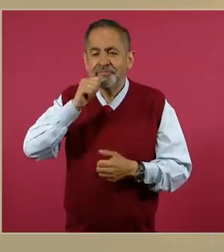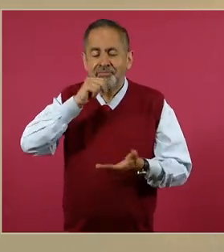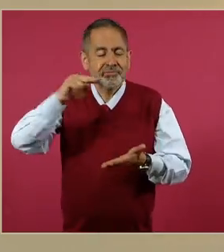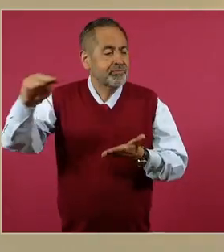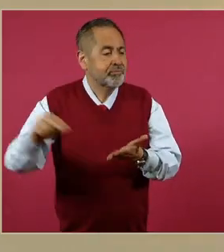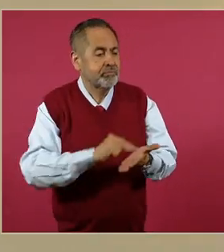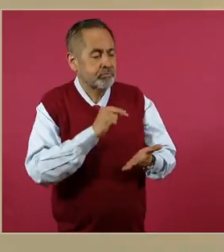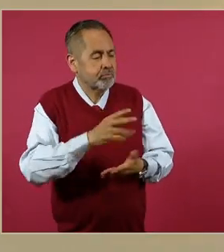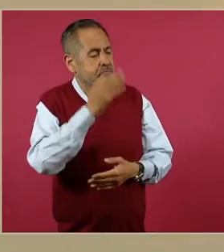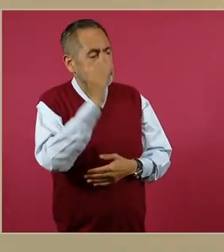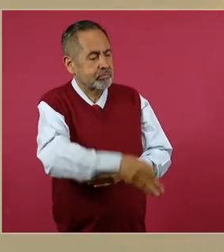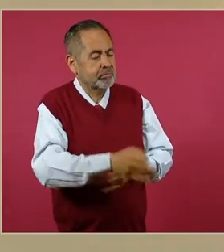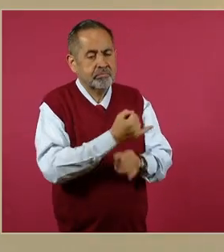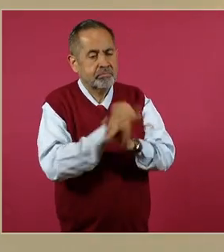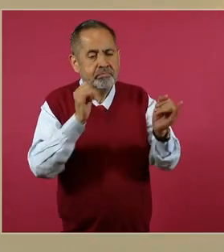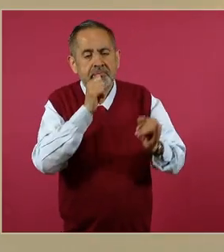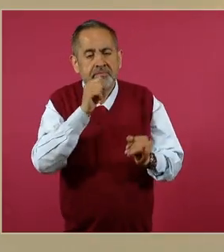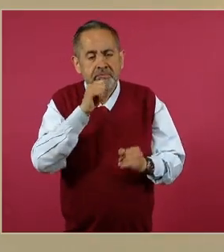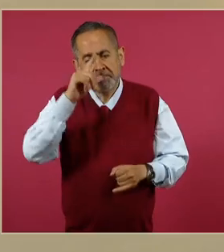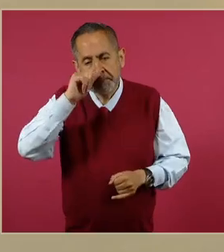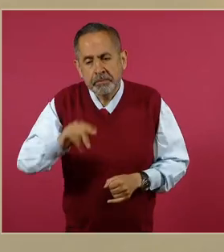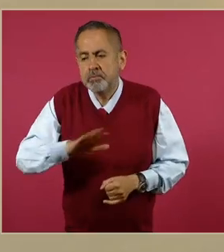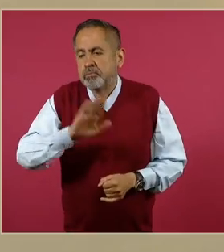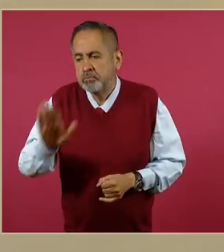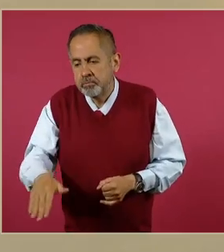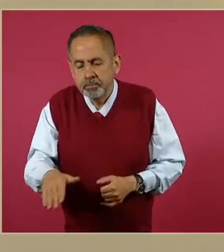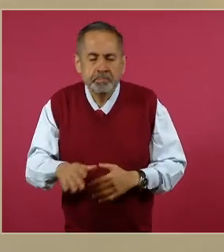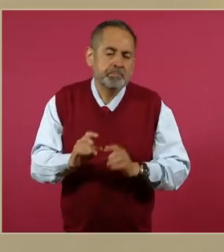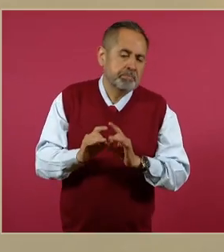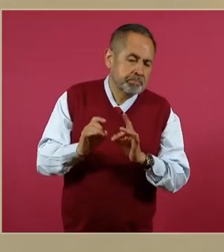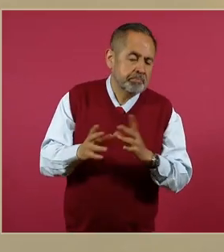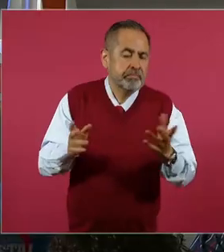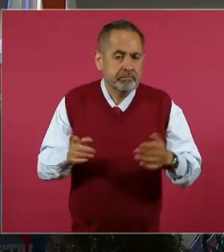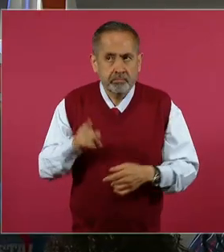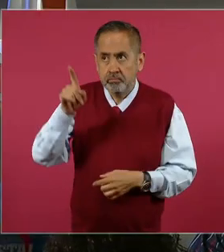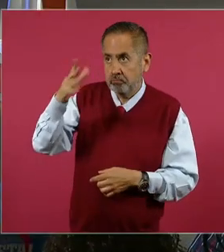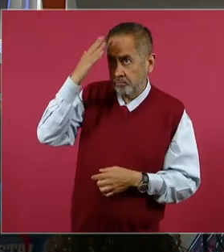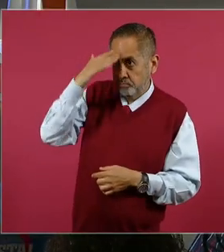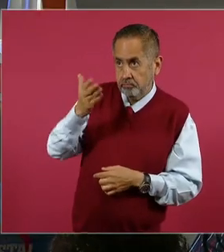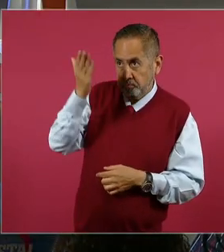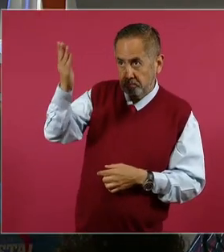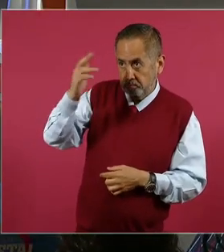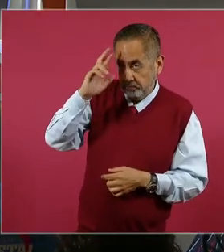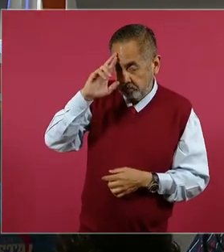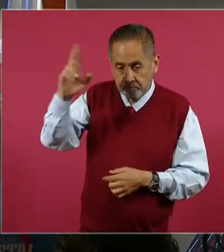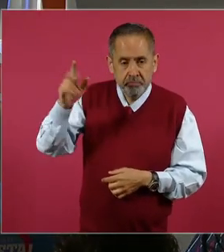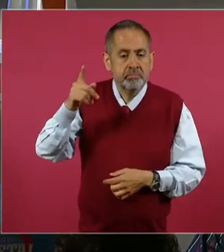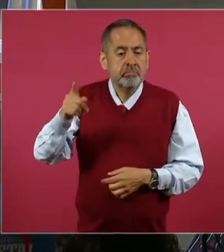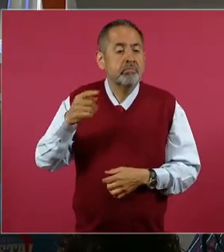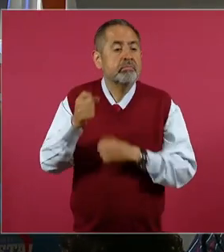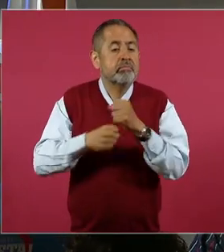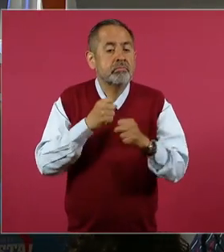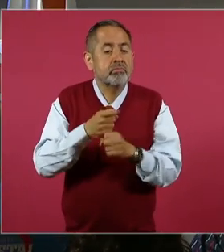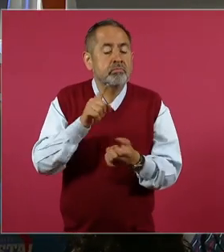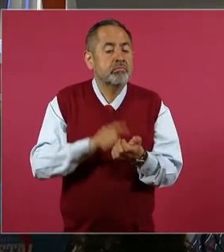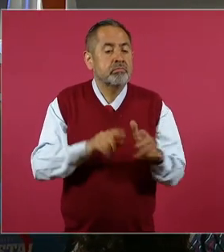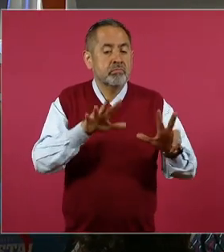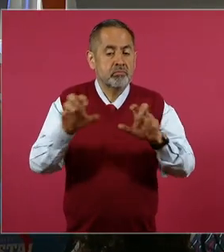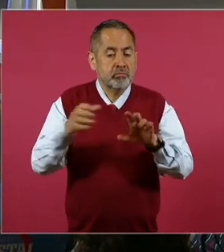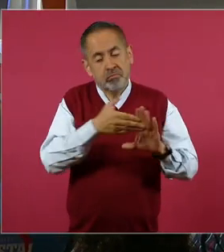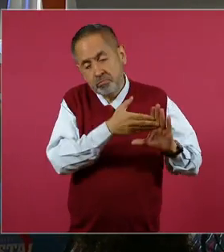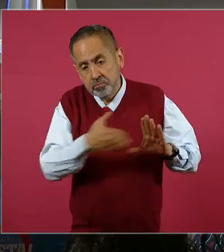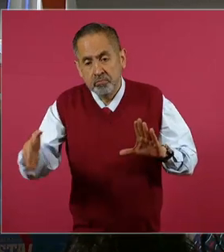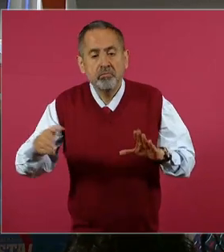nuestra independencia. Como es de su conocimiento, señor, desde el siglo XIX la política exterior de